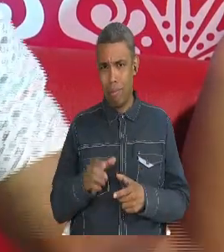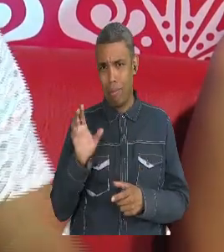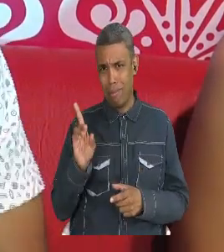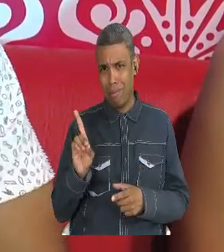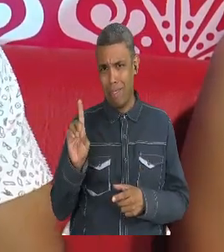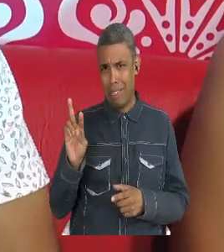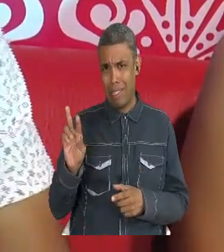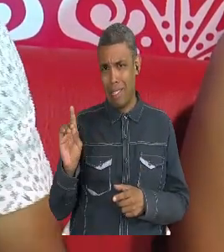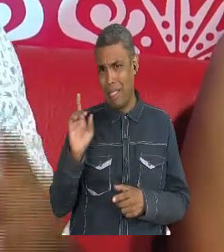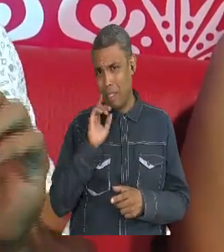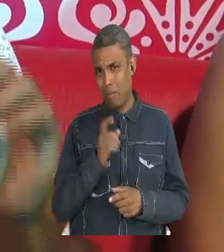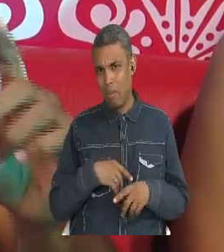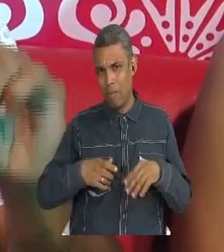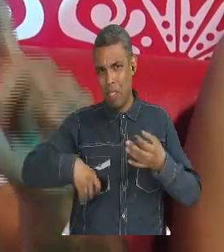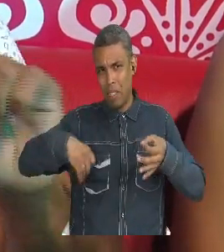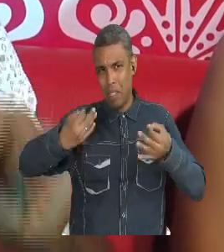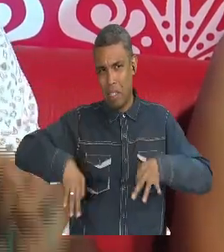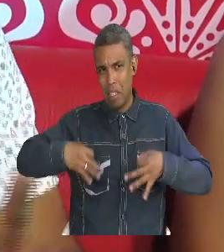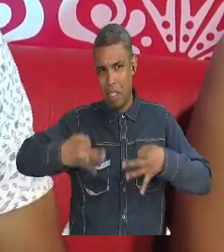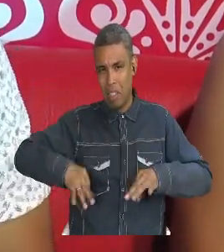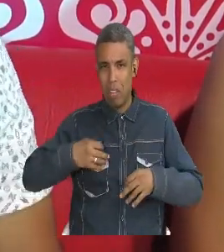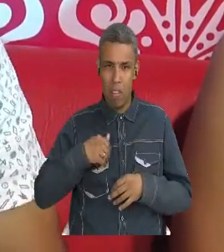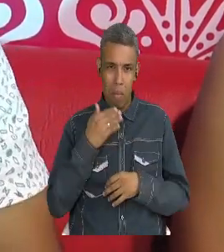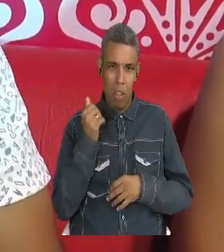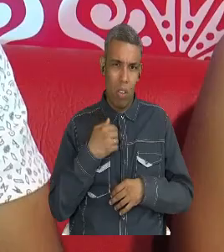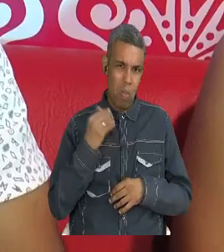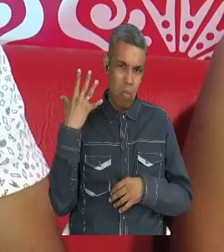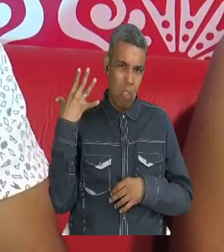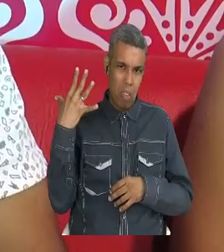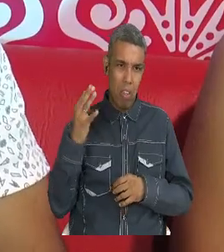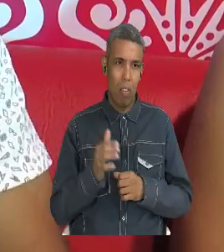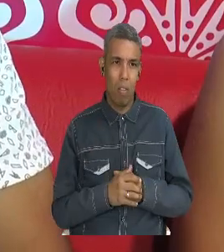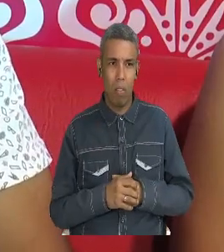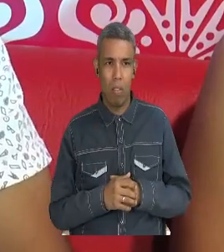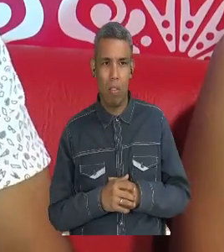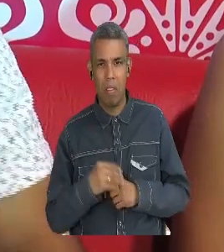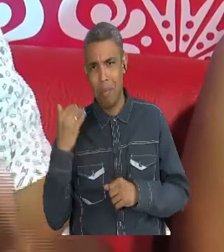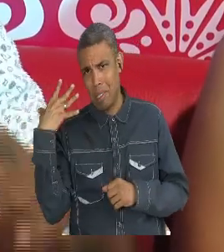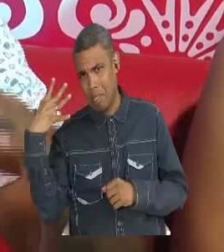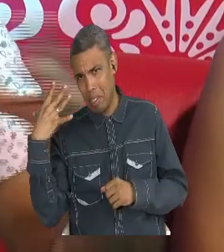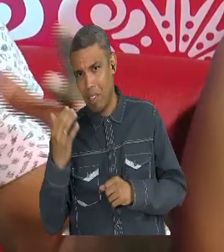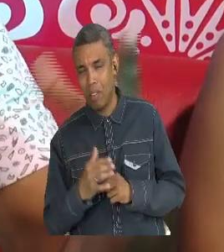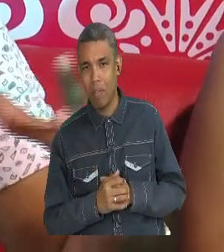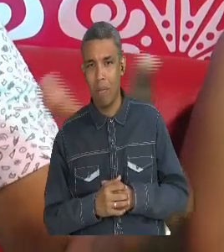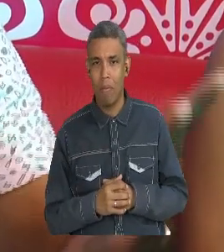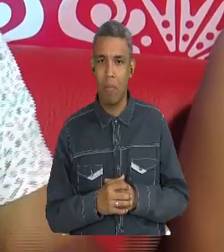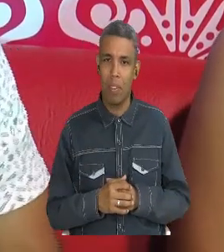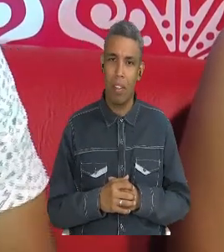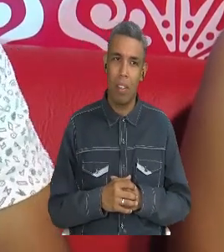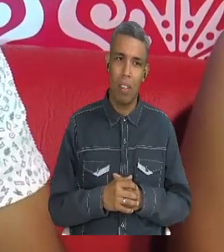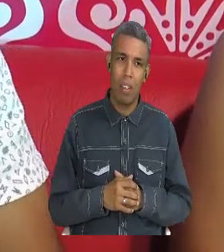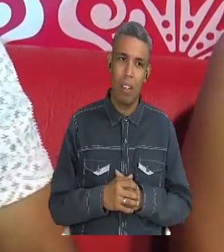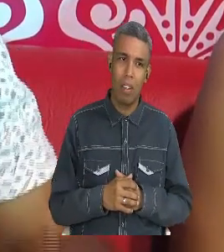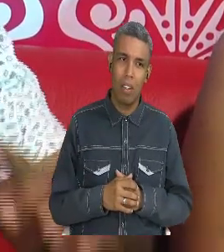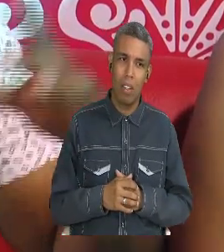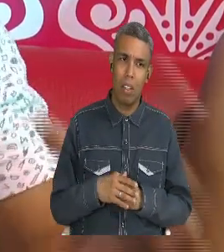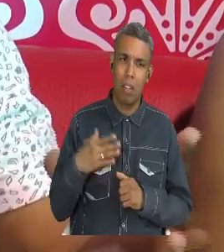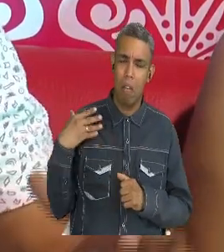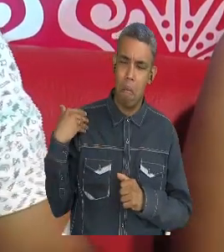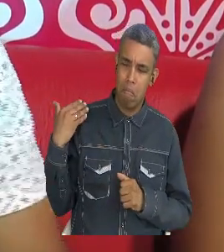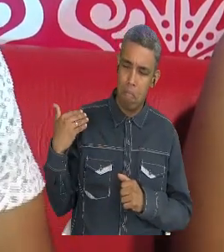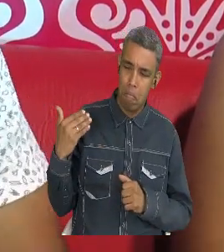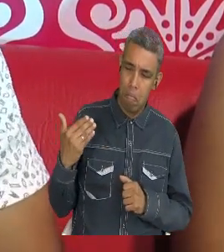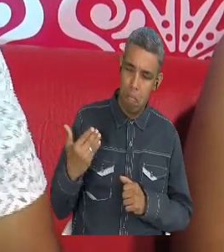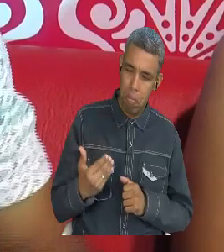pronto 12 canciones. Entonces siempre he sacado como un sencillo, ya llevo 5. La idea es completar una gran cantidad de sencillos